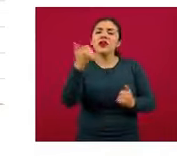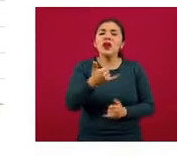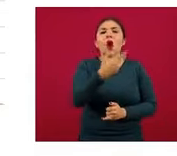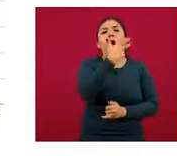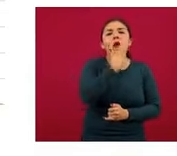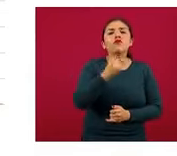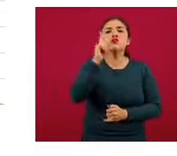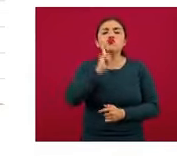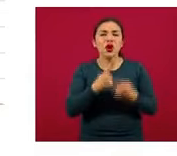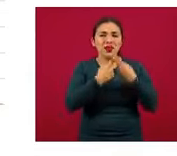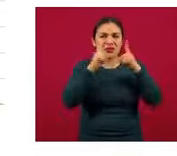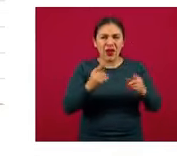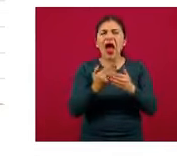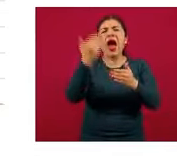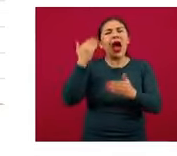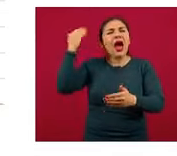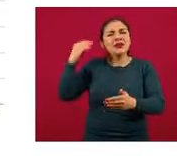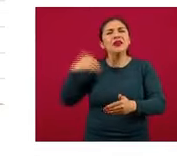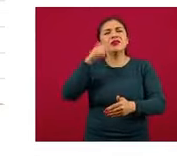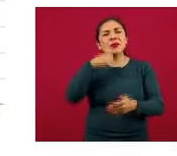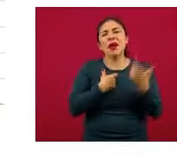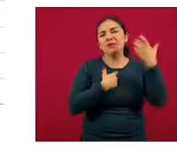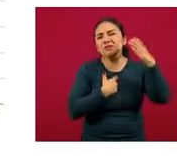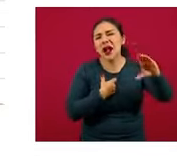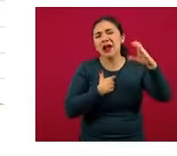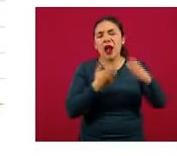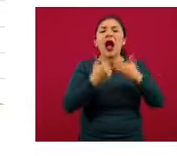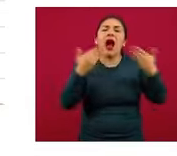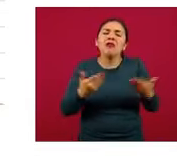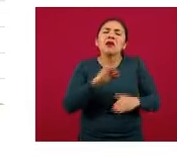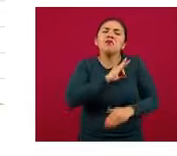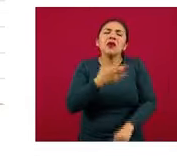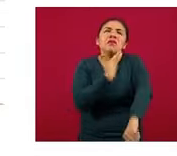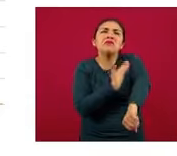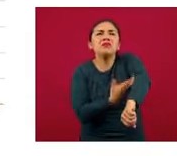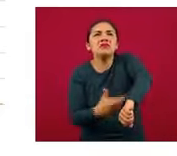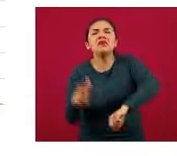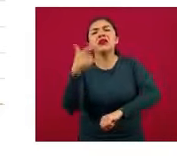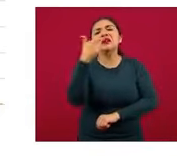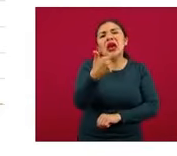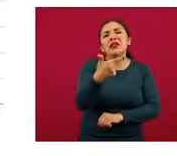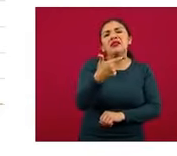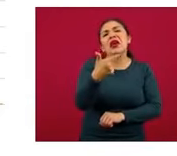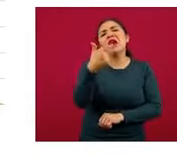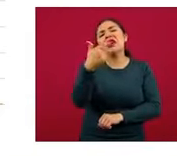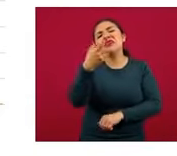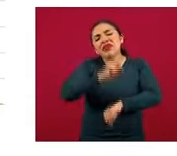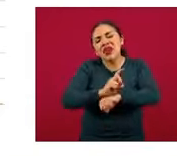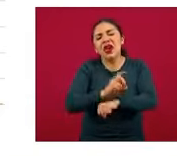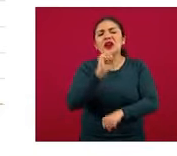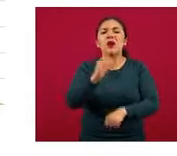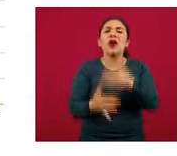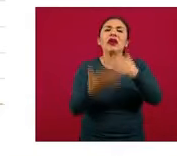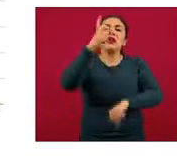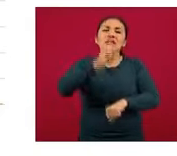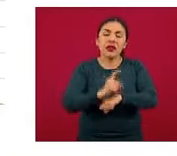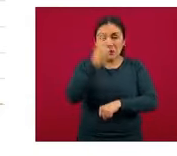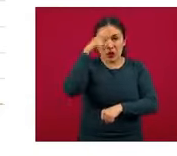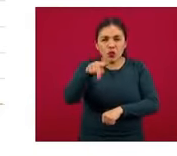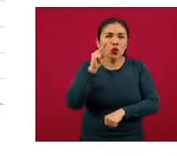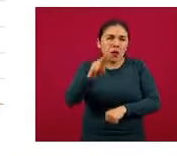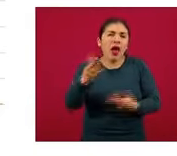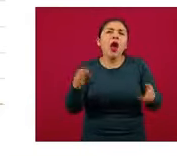los presentábamos con mayor frecuencia, ahora las estaremos actualizando a lo mejor cada 7 o 15 días para ver el comportamiento.